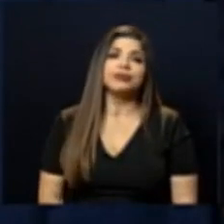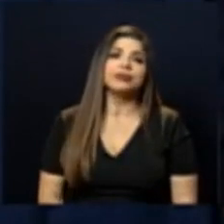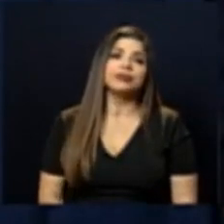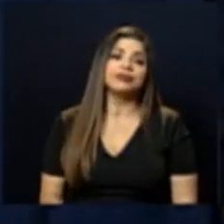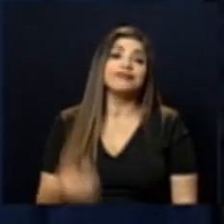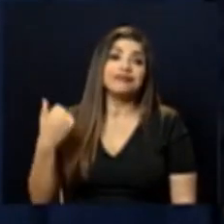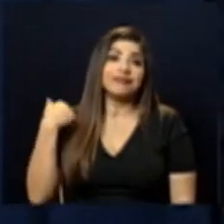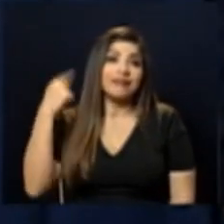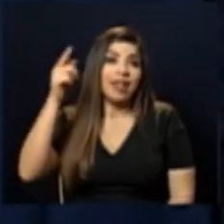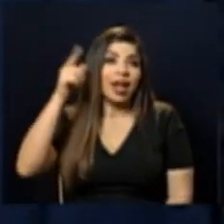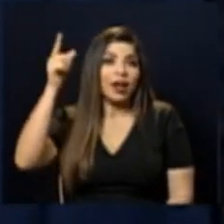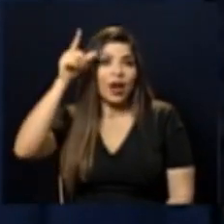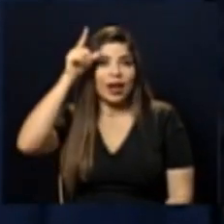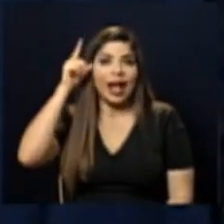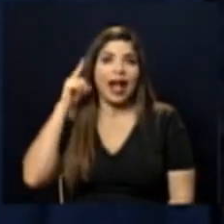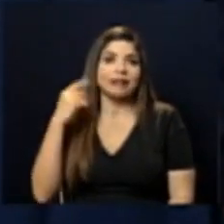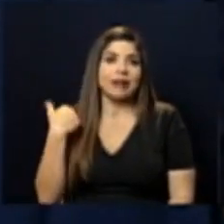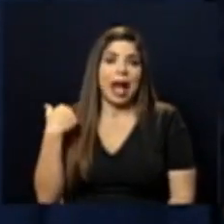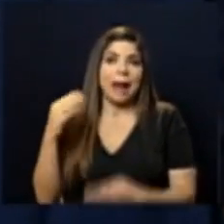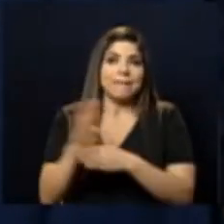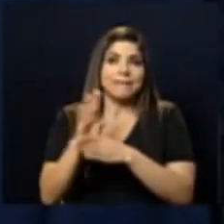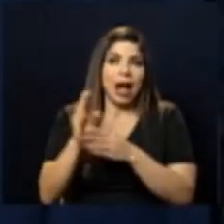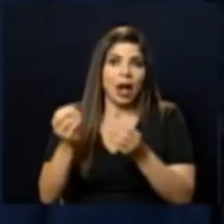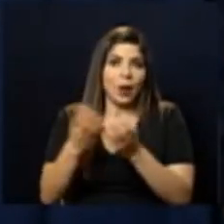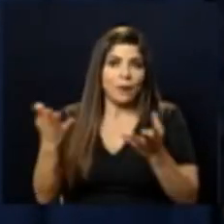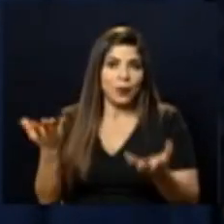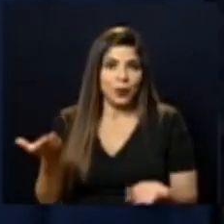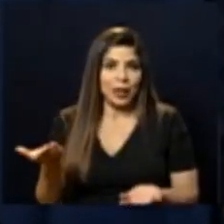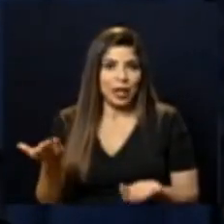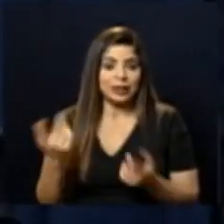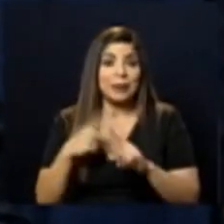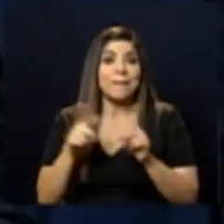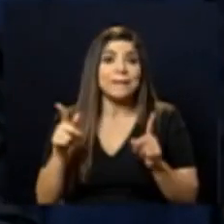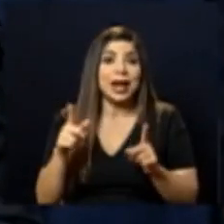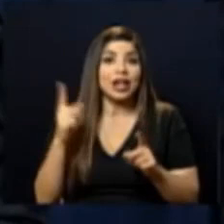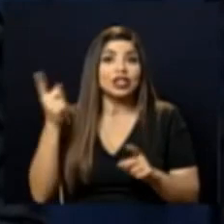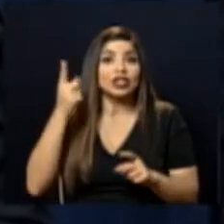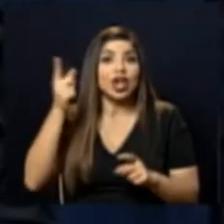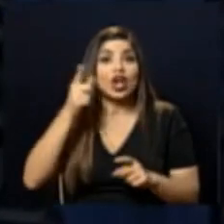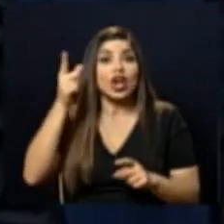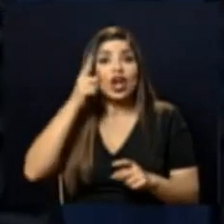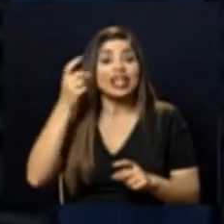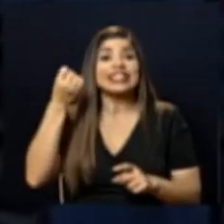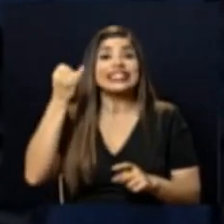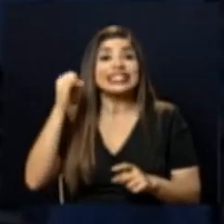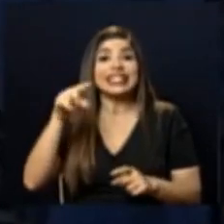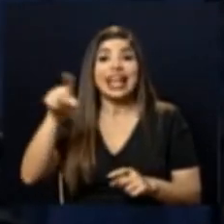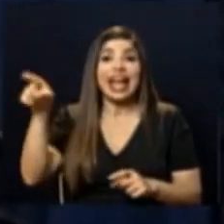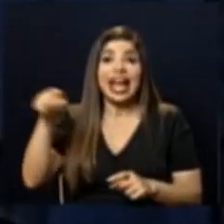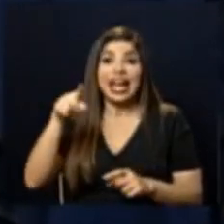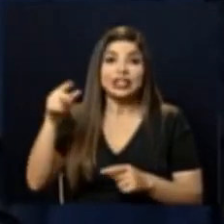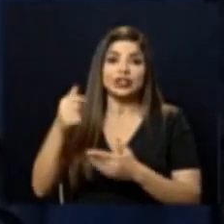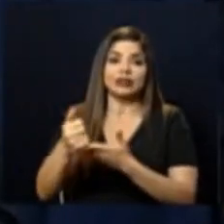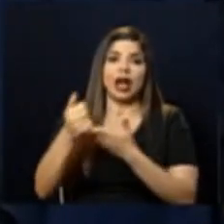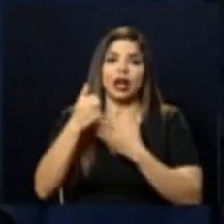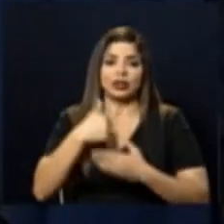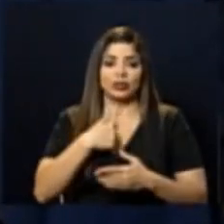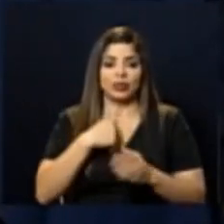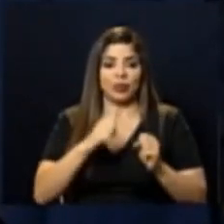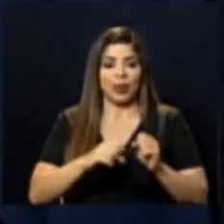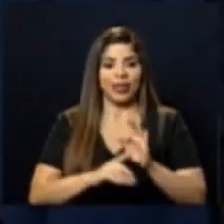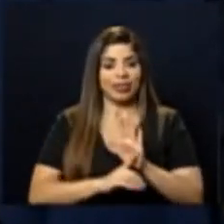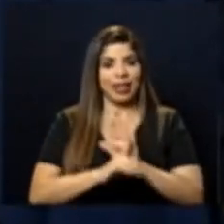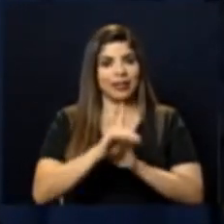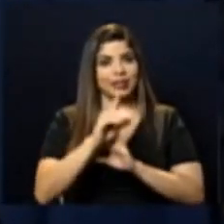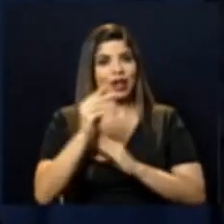Tiene sentido que tengamos bancos públicos, pero lo tiene en la medida que sean factores de desarrollo